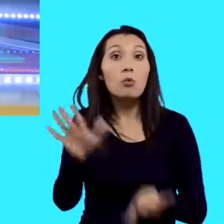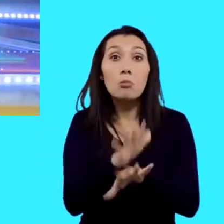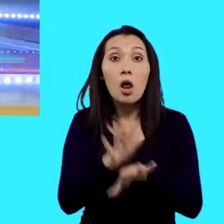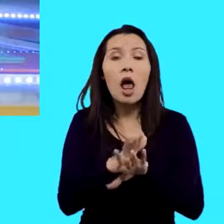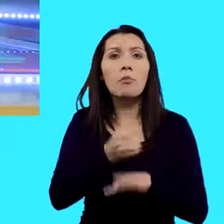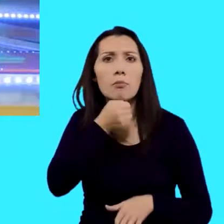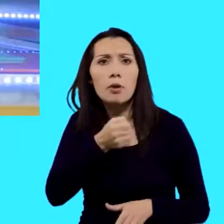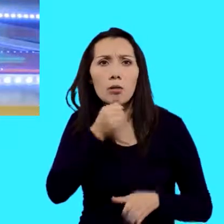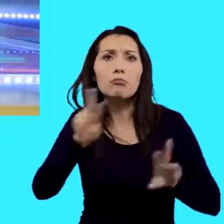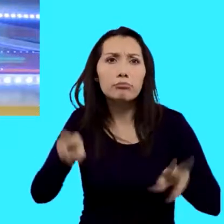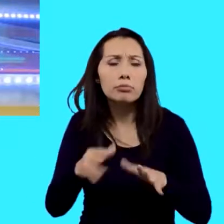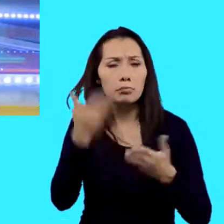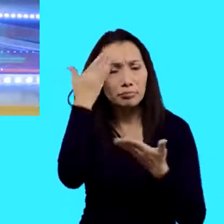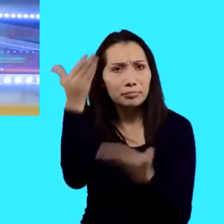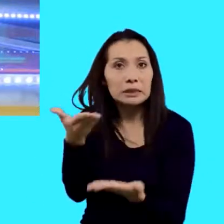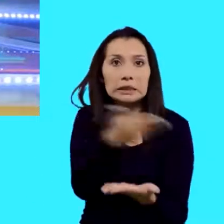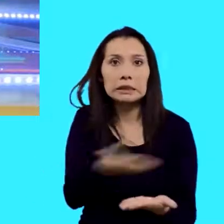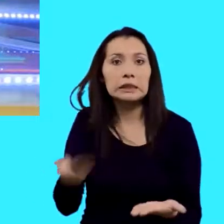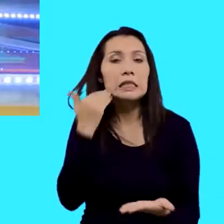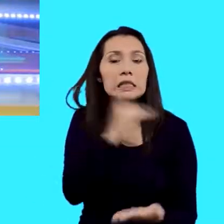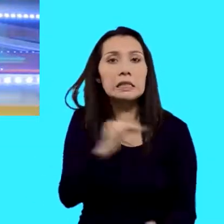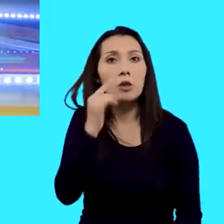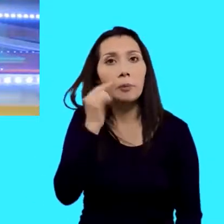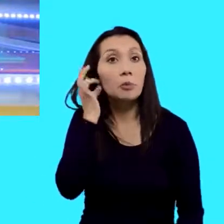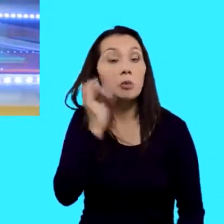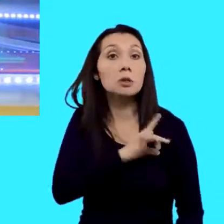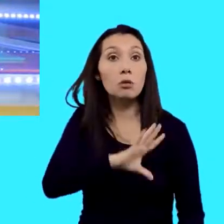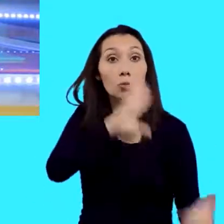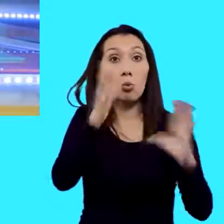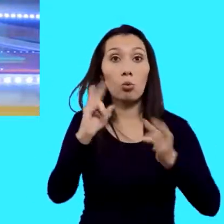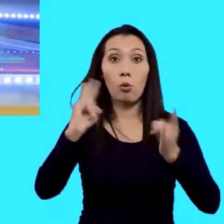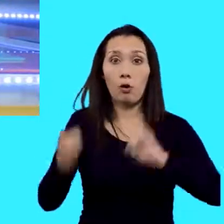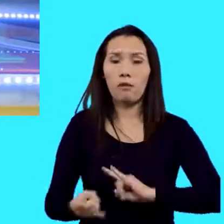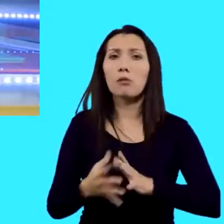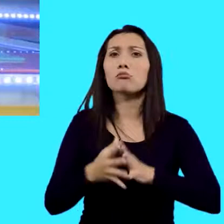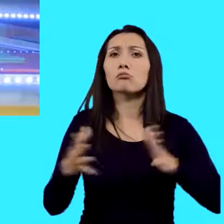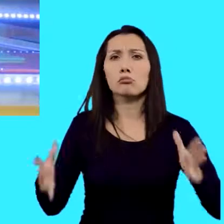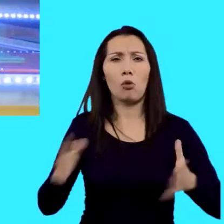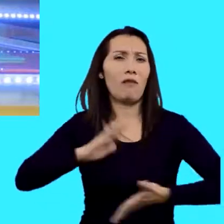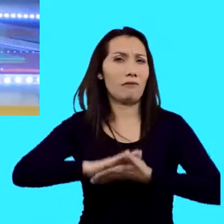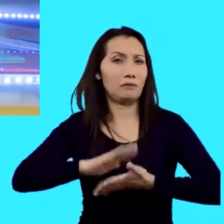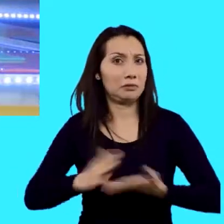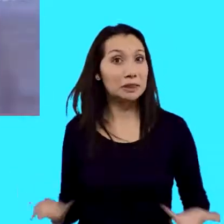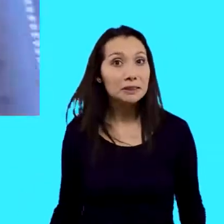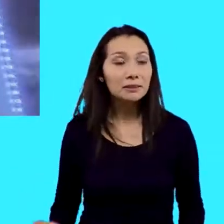programa periodístico hecho por y para los niños y niñas de Chile, del mundo y del universo tan festivo.